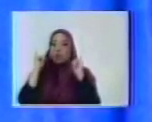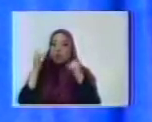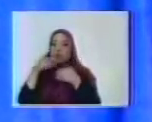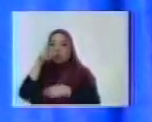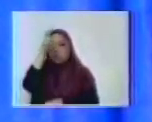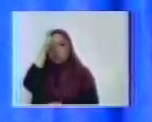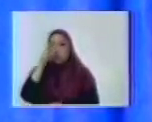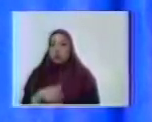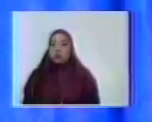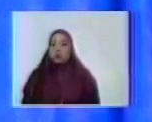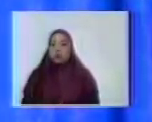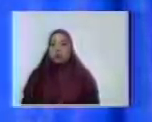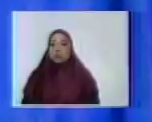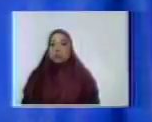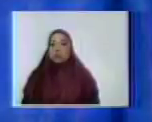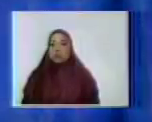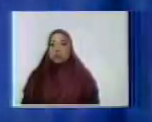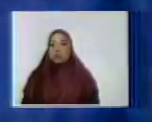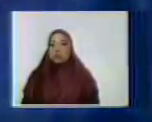Falconiana.